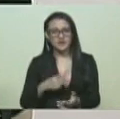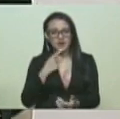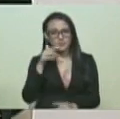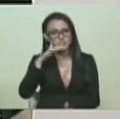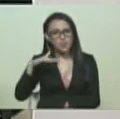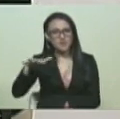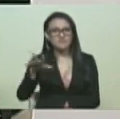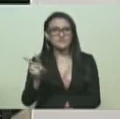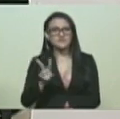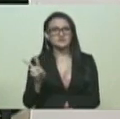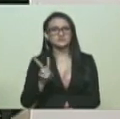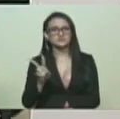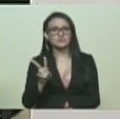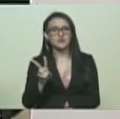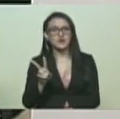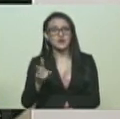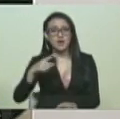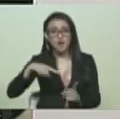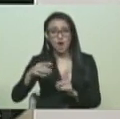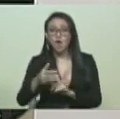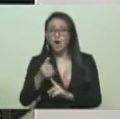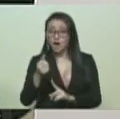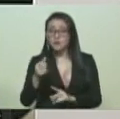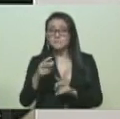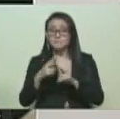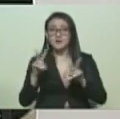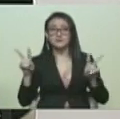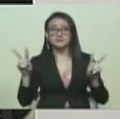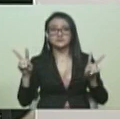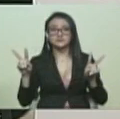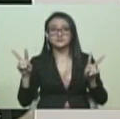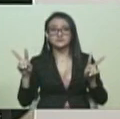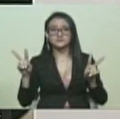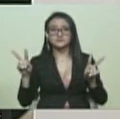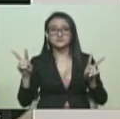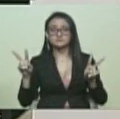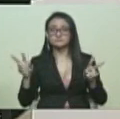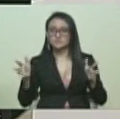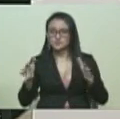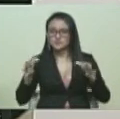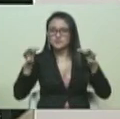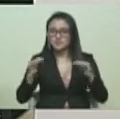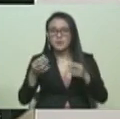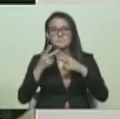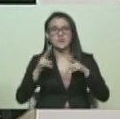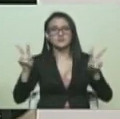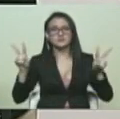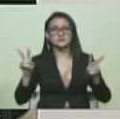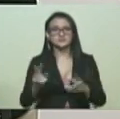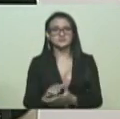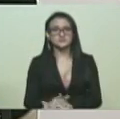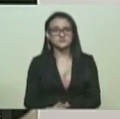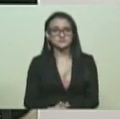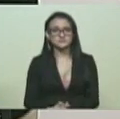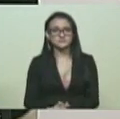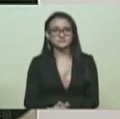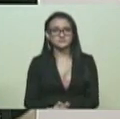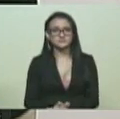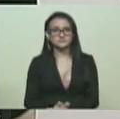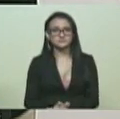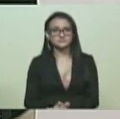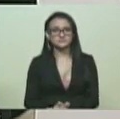Nosotros hemos logrado la paz, hemos conquistado y consolidado la paz. Vamos a seguir